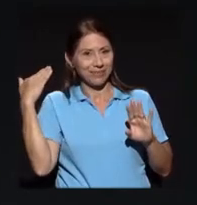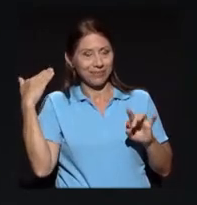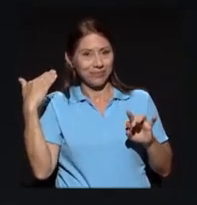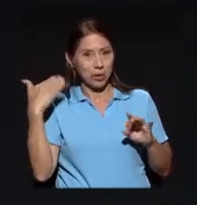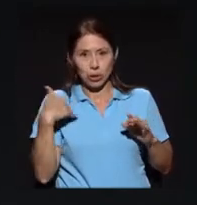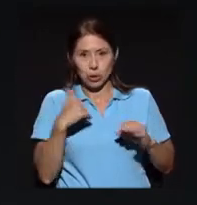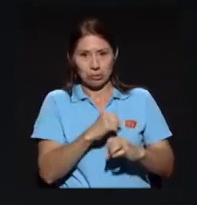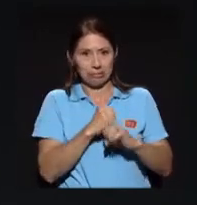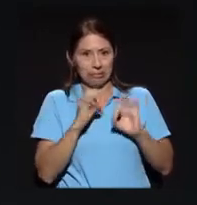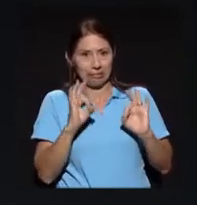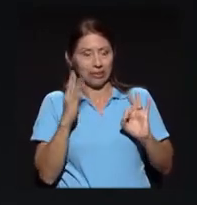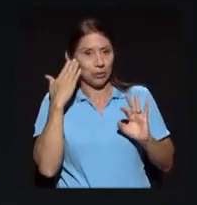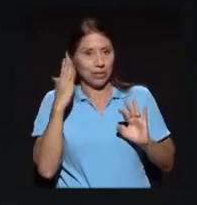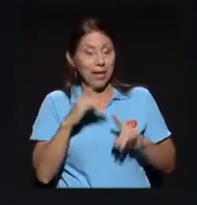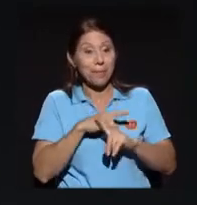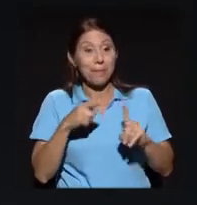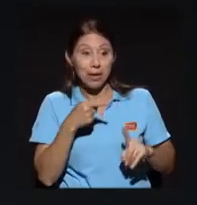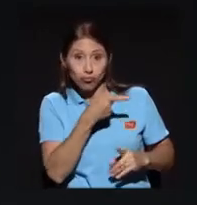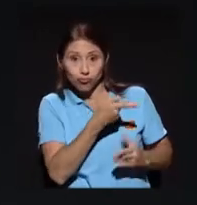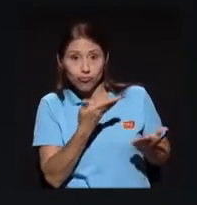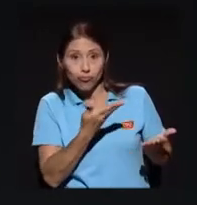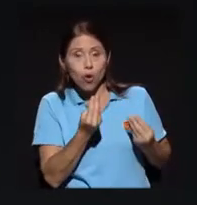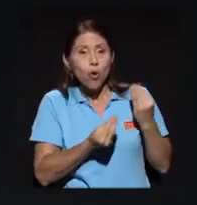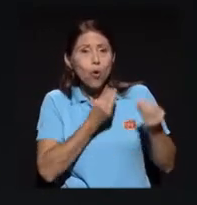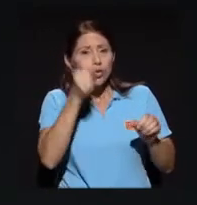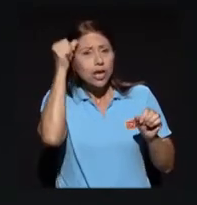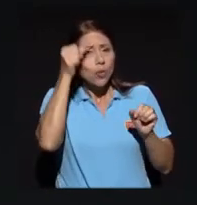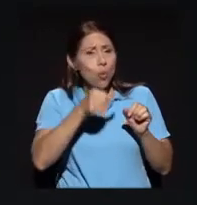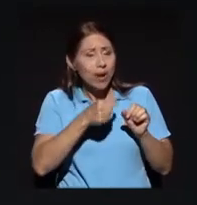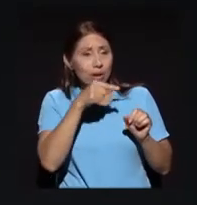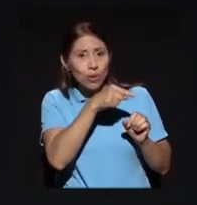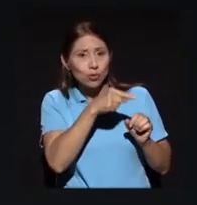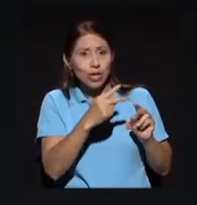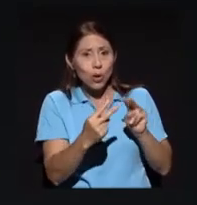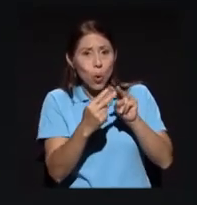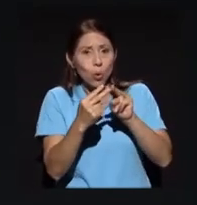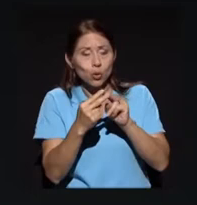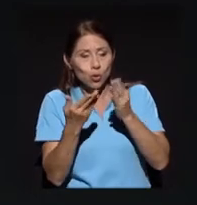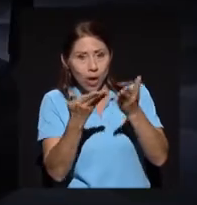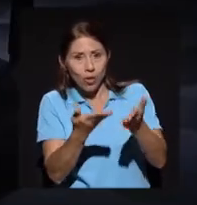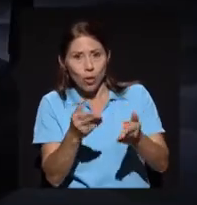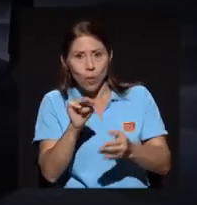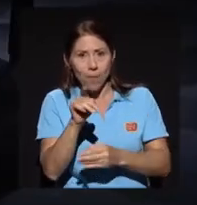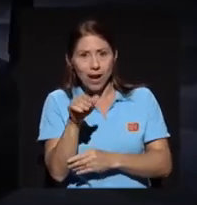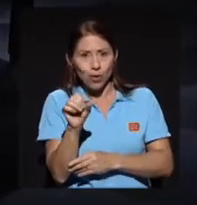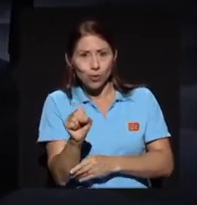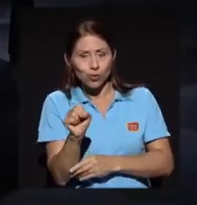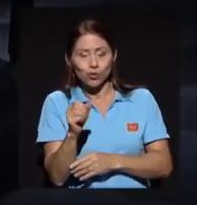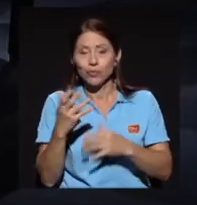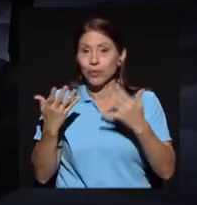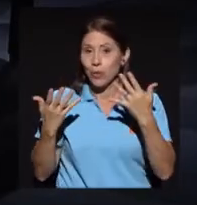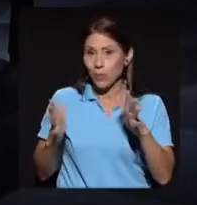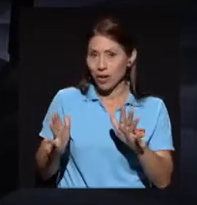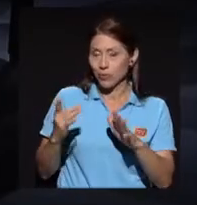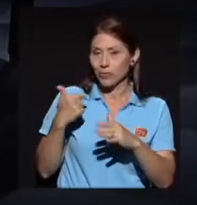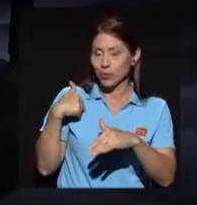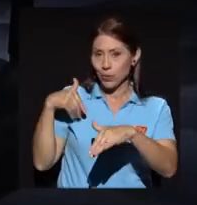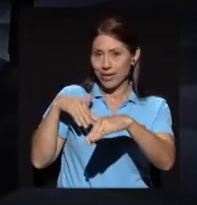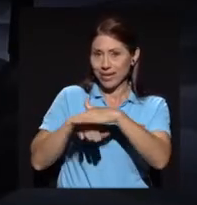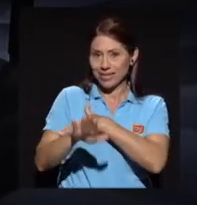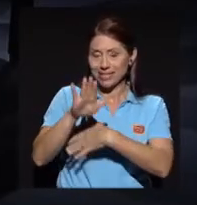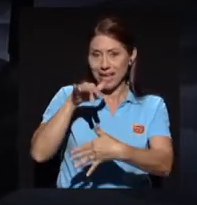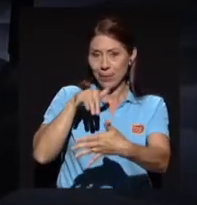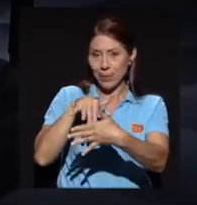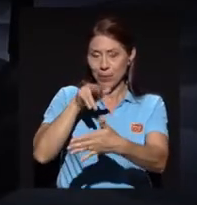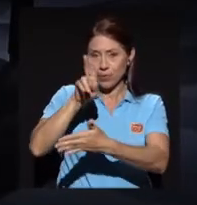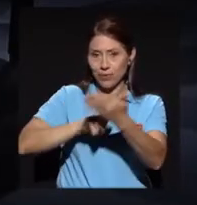pero ¿por qué no nos cuenta doña Nancy? ¿Cómo recuerda usted cuando conoció a don Marcos? Bueno, ingresé a la Universidad de